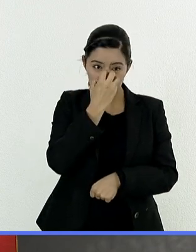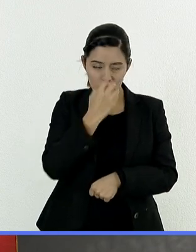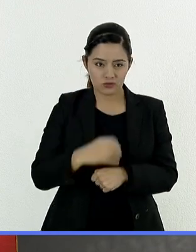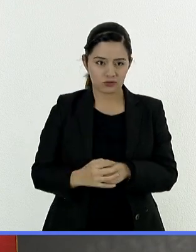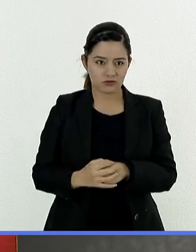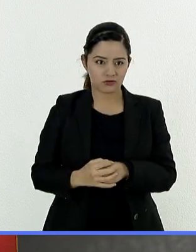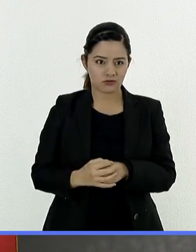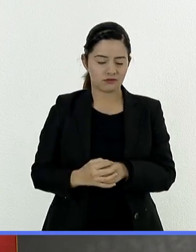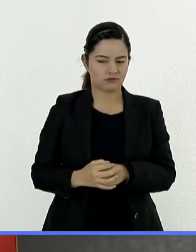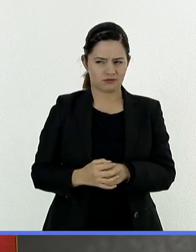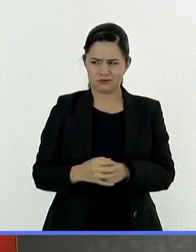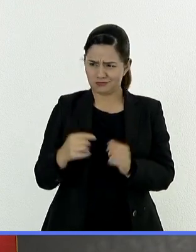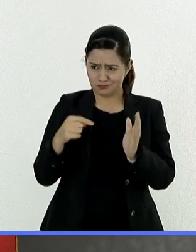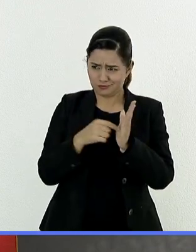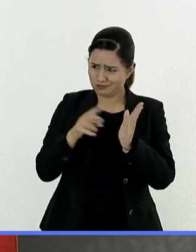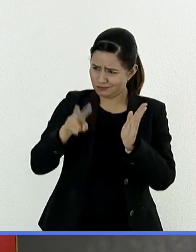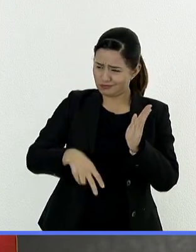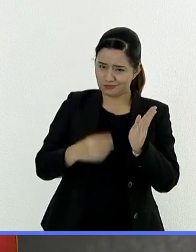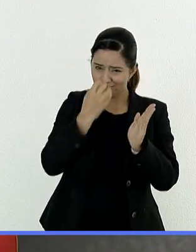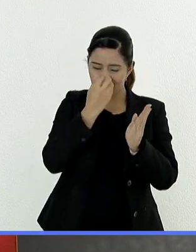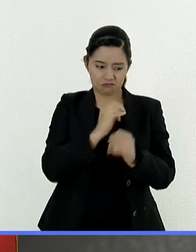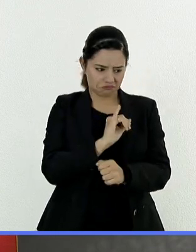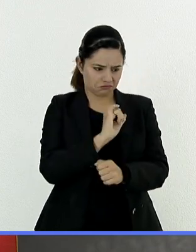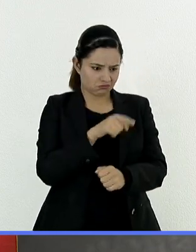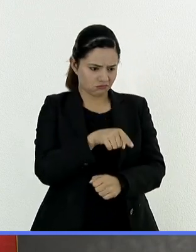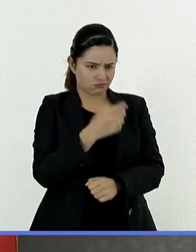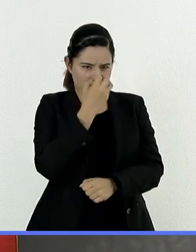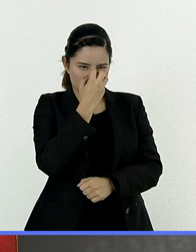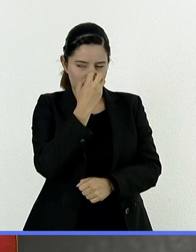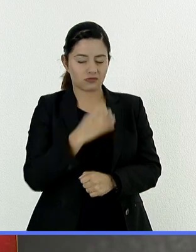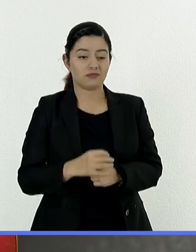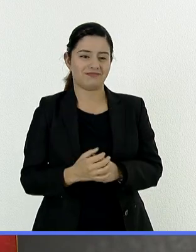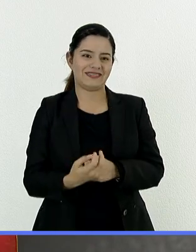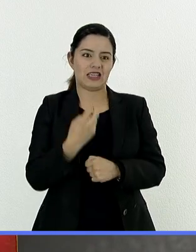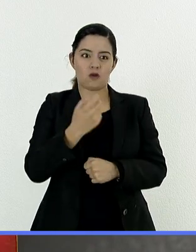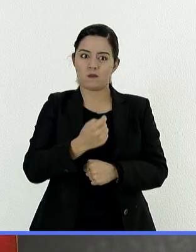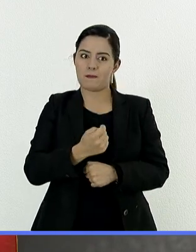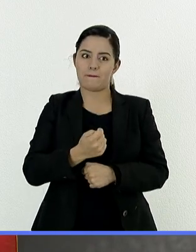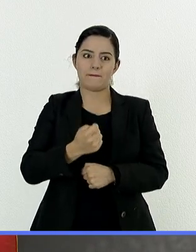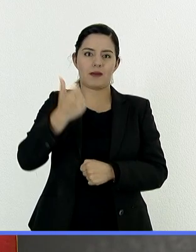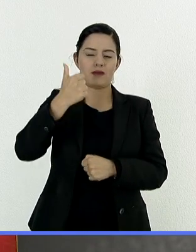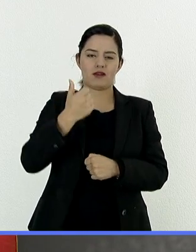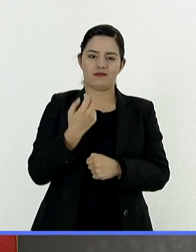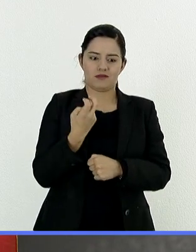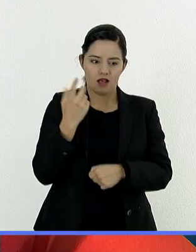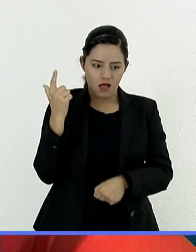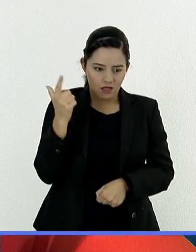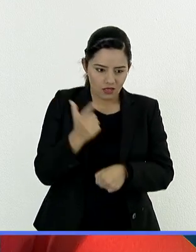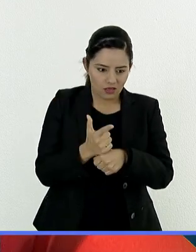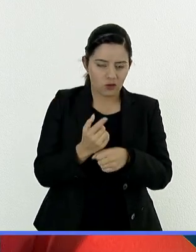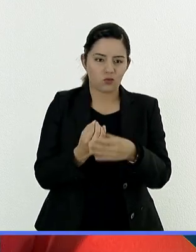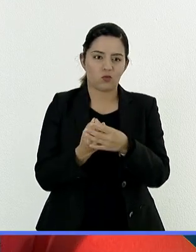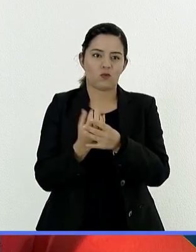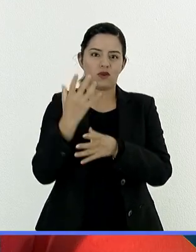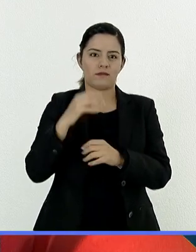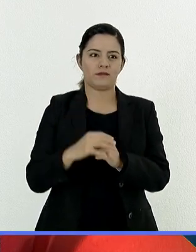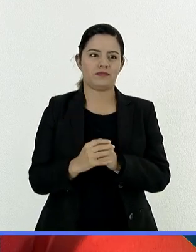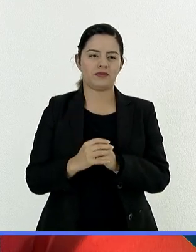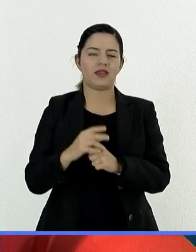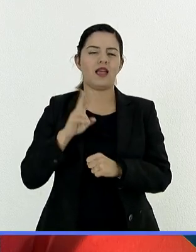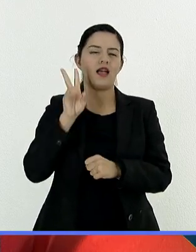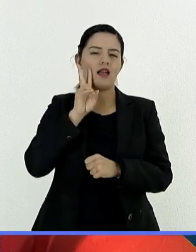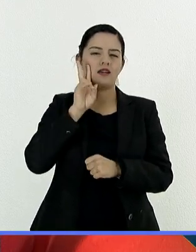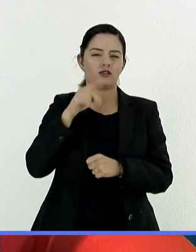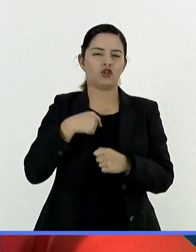sí o no y bueno es un ejemplo no de lo que viene tengo dos preguntas que no sé si sean la misma es